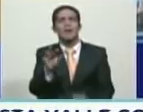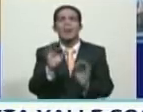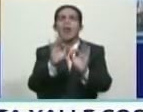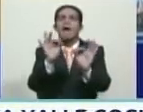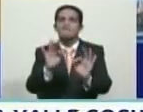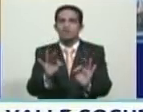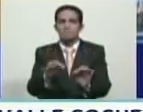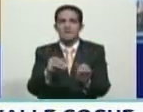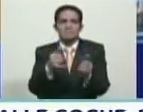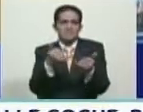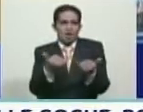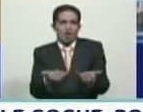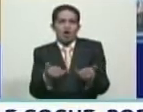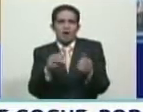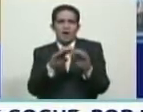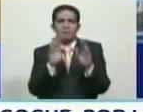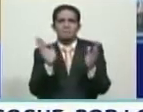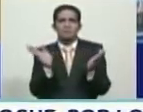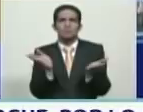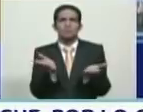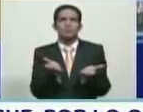actualmente.